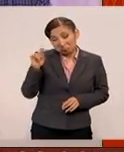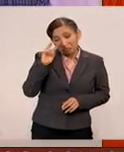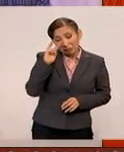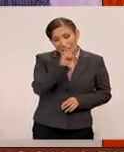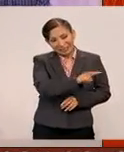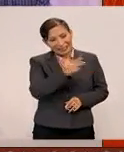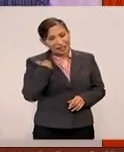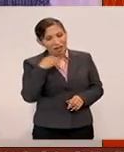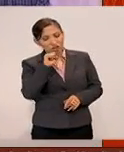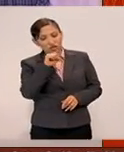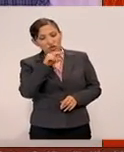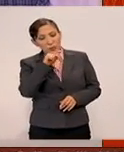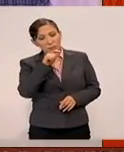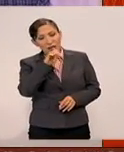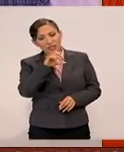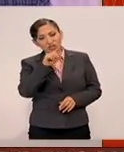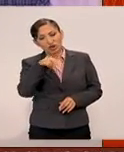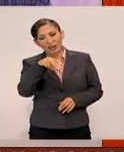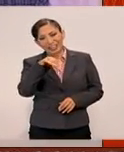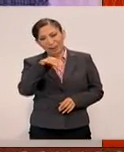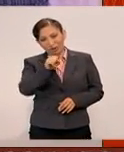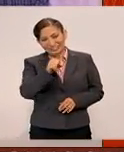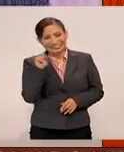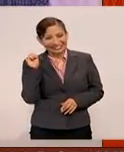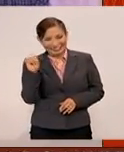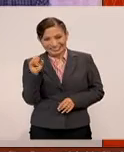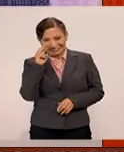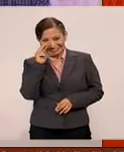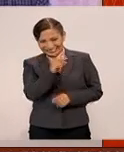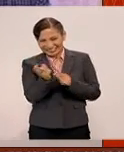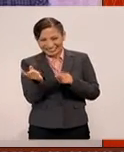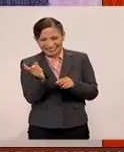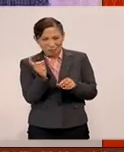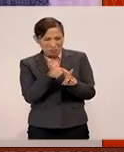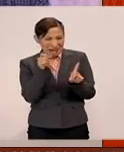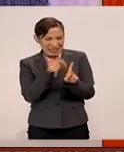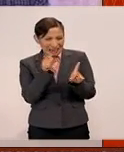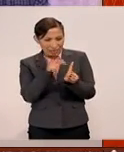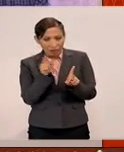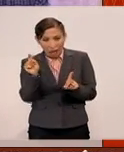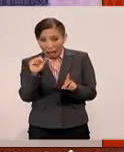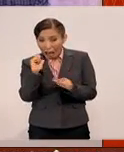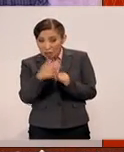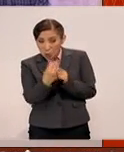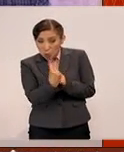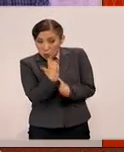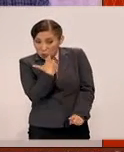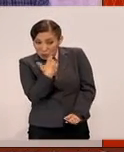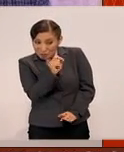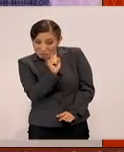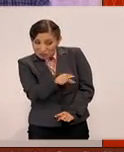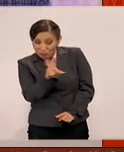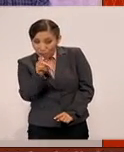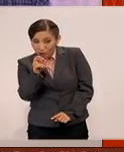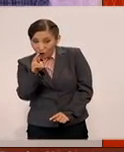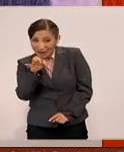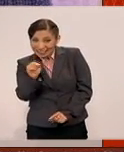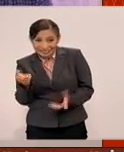la serie Los Supersónicos. Sí. Sí. Bueno, ¿algo te inspiró ahora con los drones?